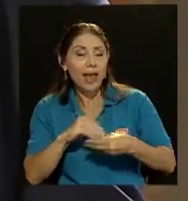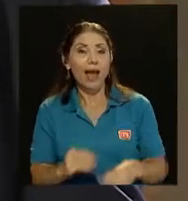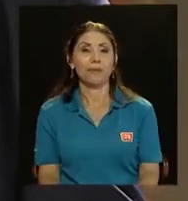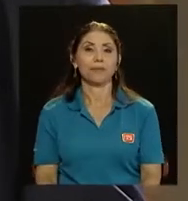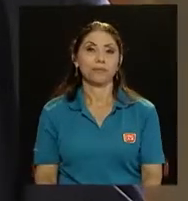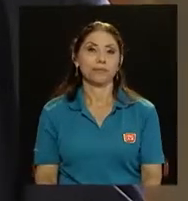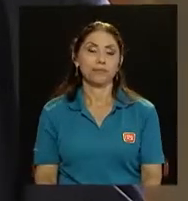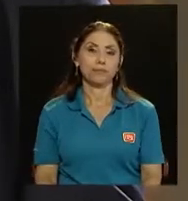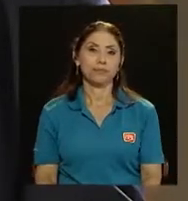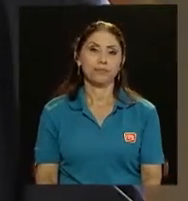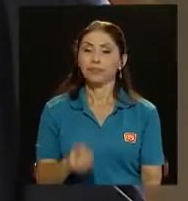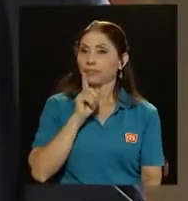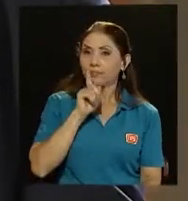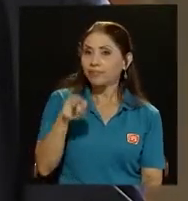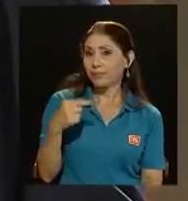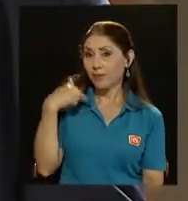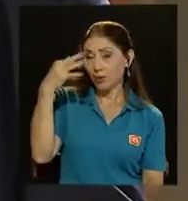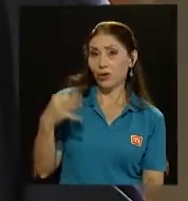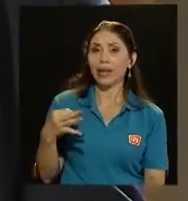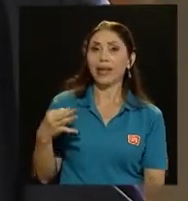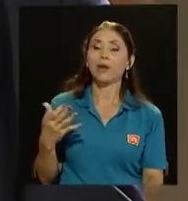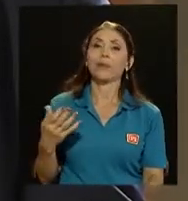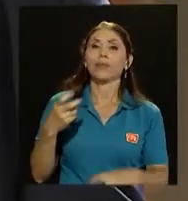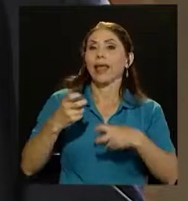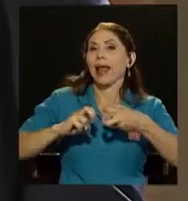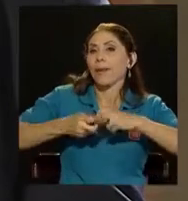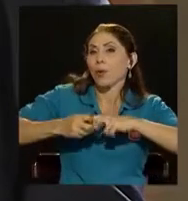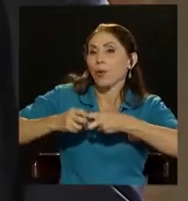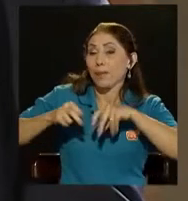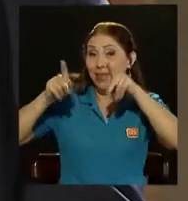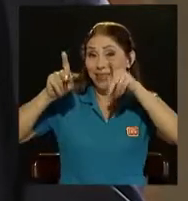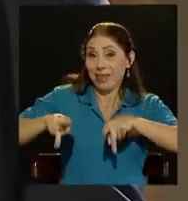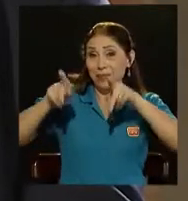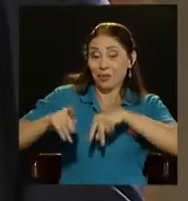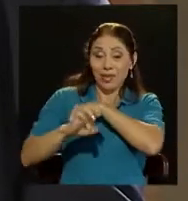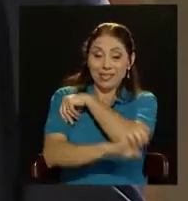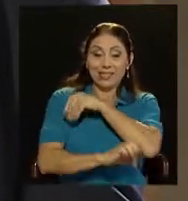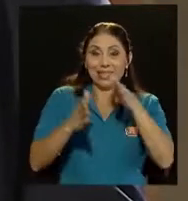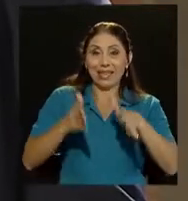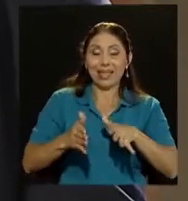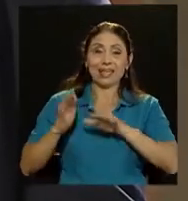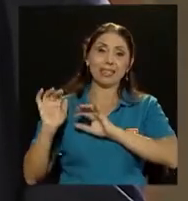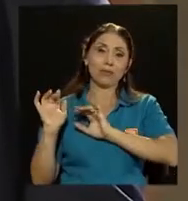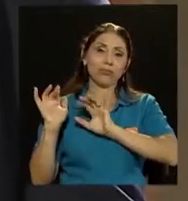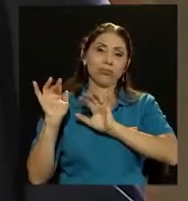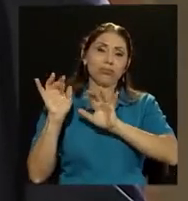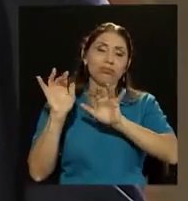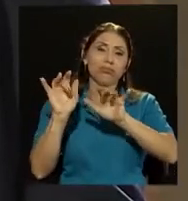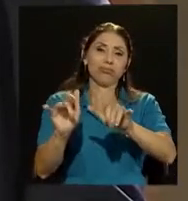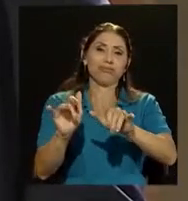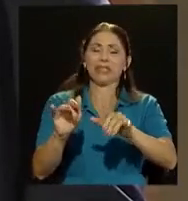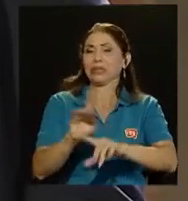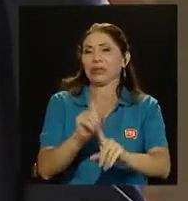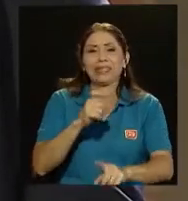Sinceramente creo que el problema de los refugiados está lejos de ser resuelto, sino está más